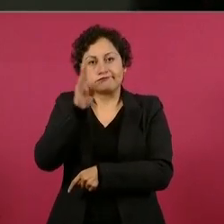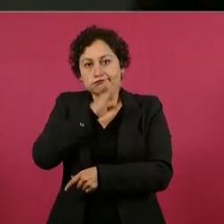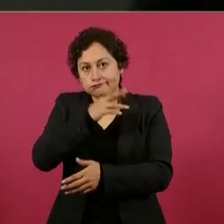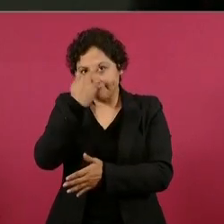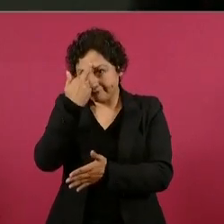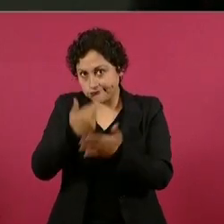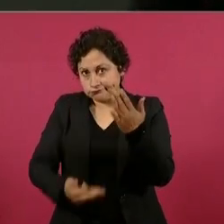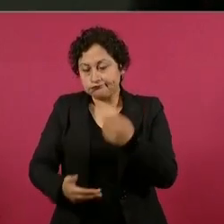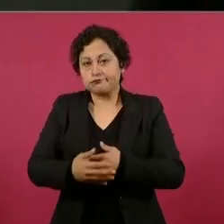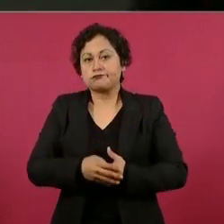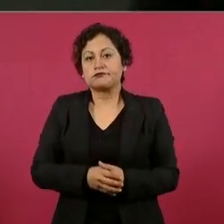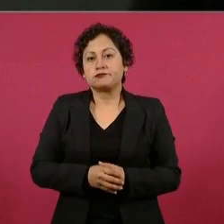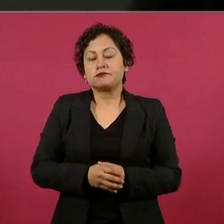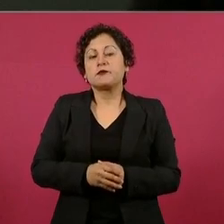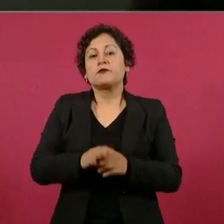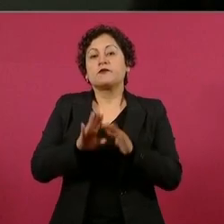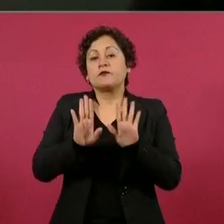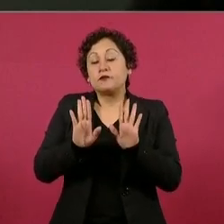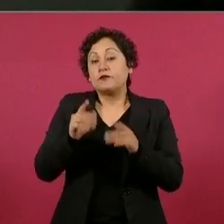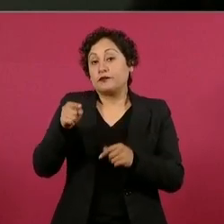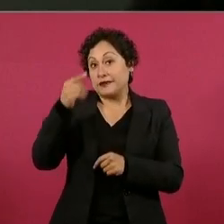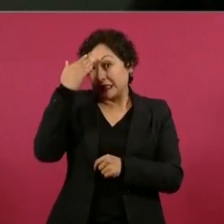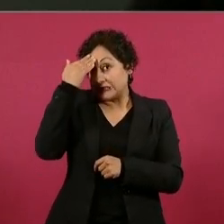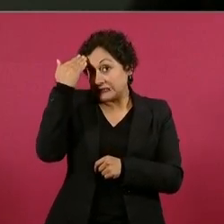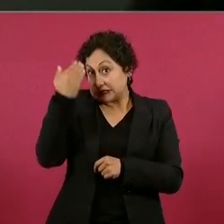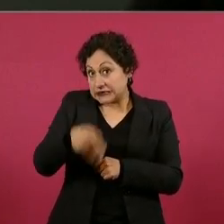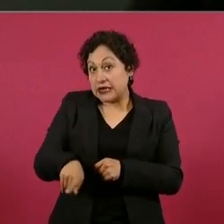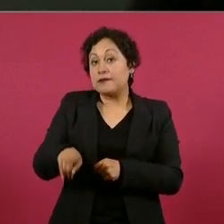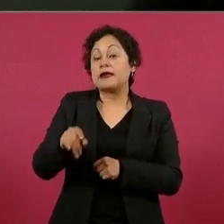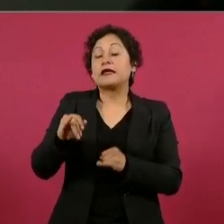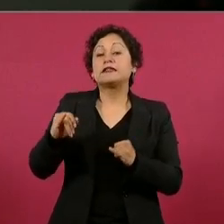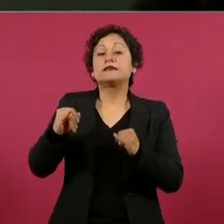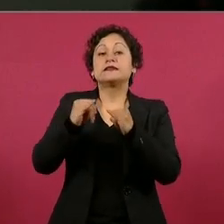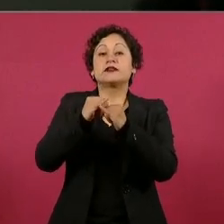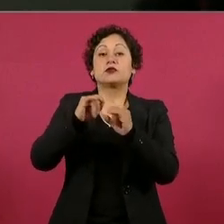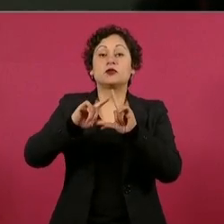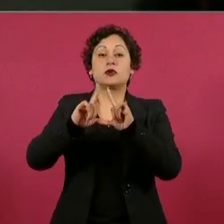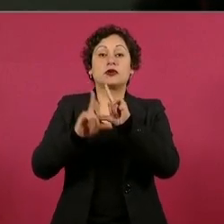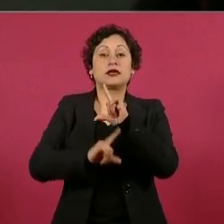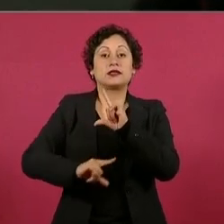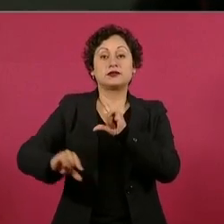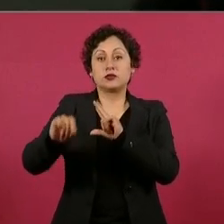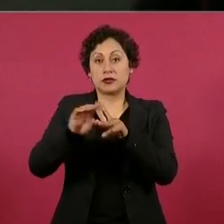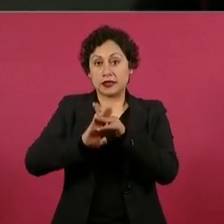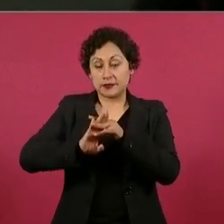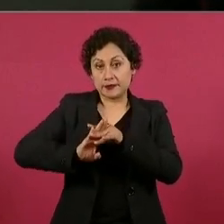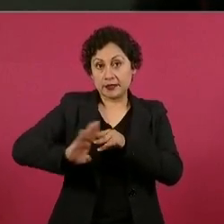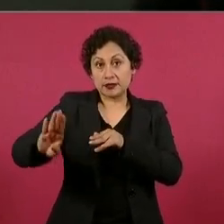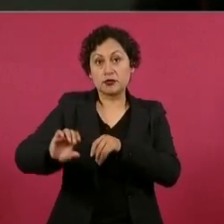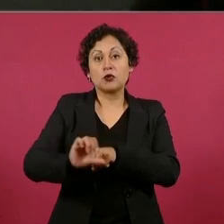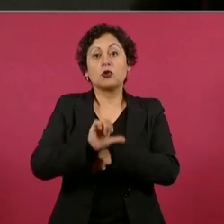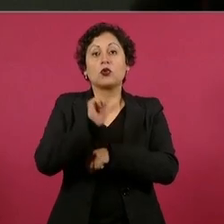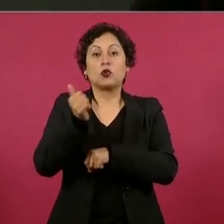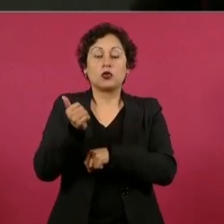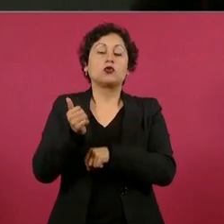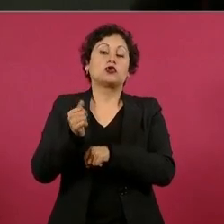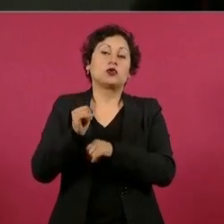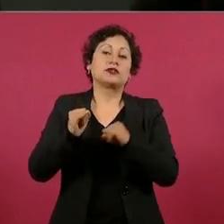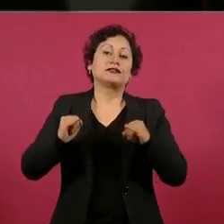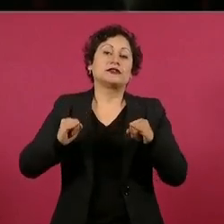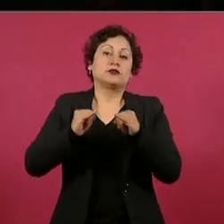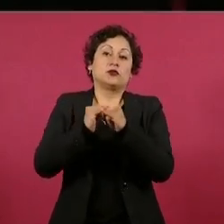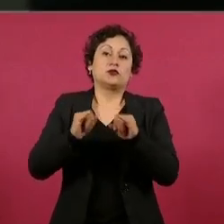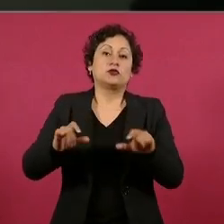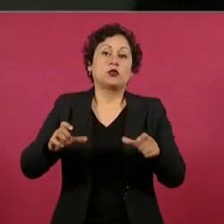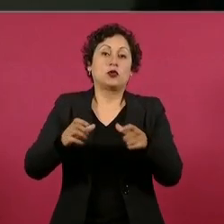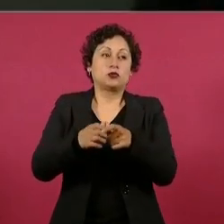Igual se sabe que el Instituto Nacional de Migración y el Registro Nacional de Población ha identificado dichos